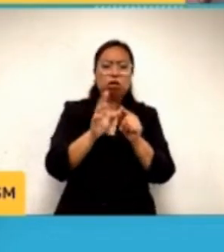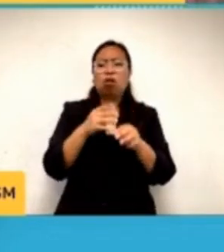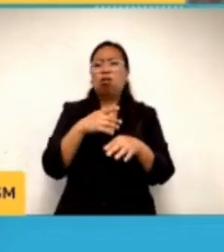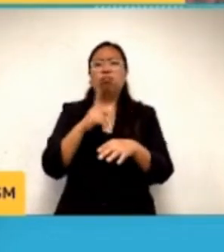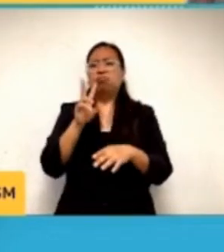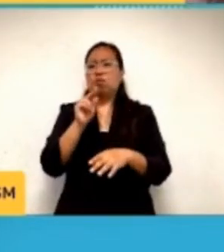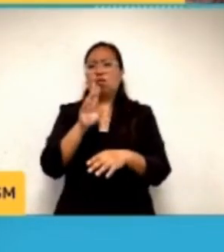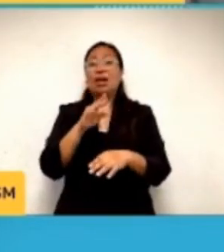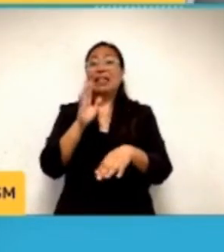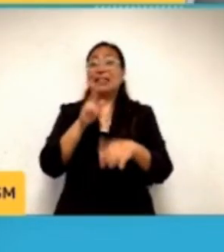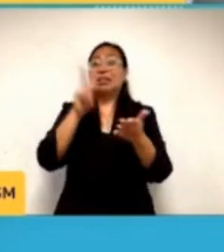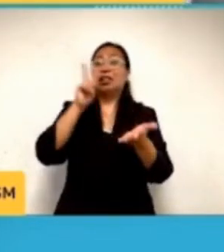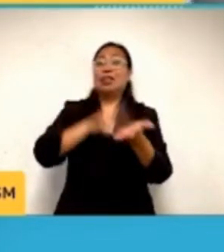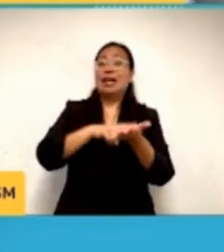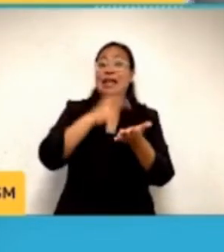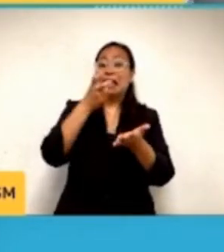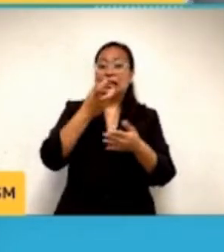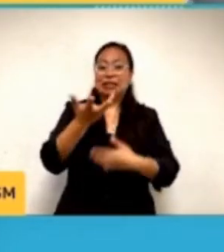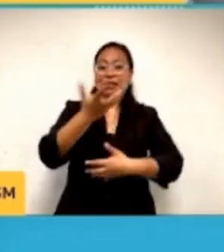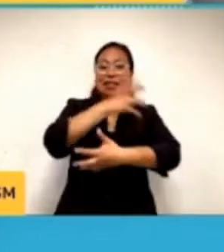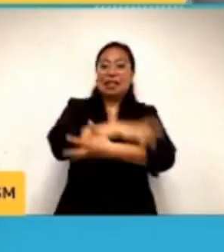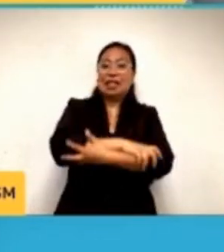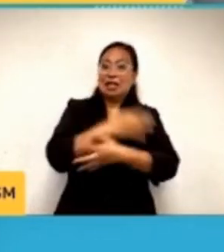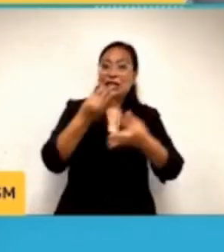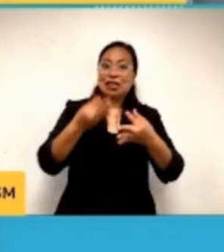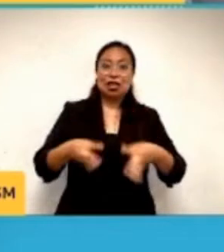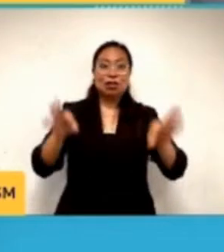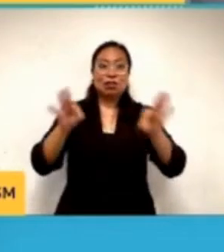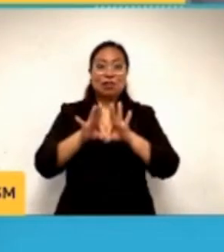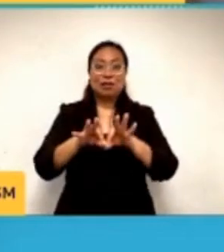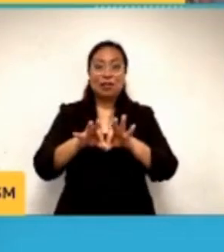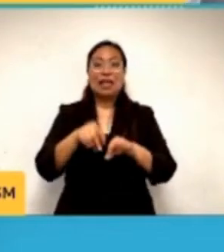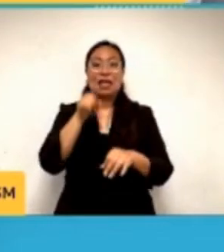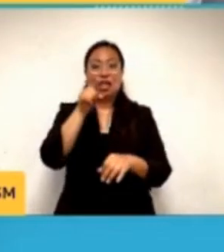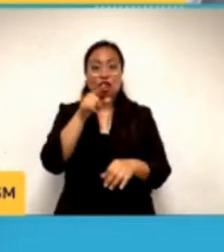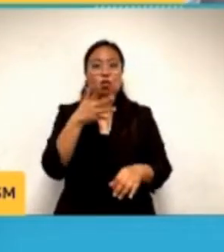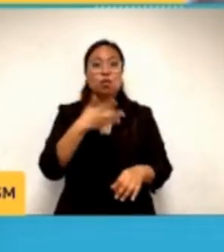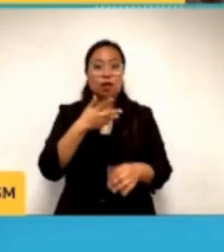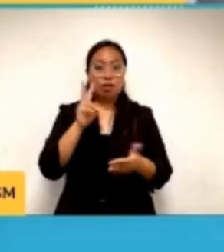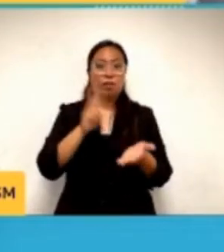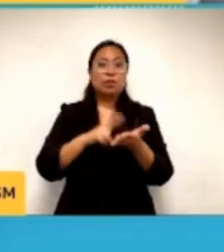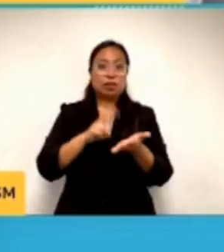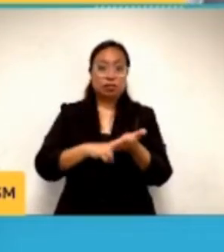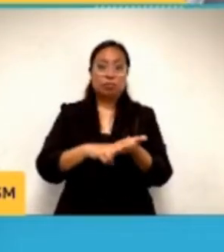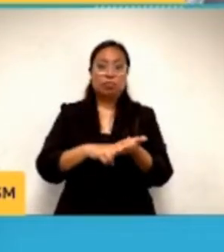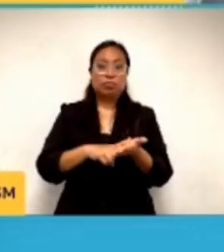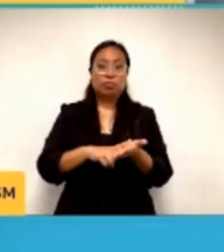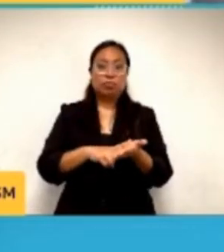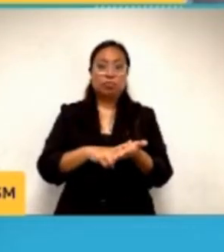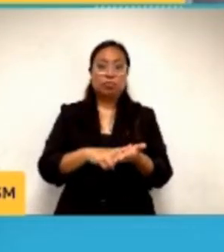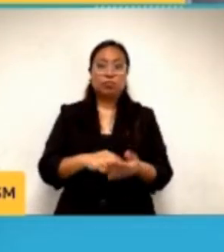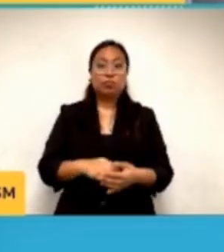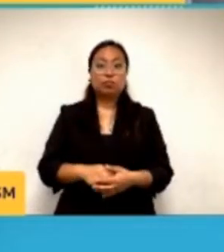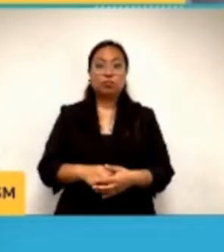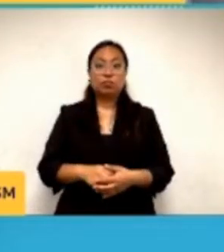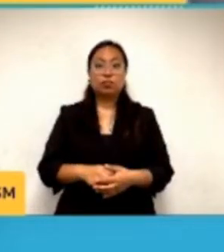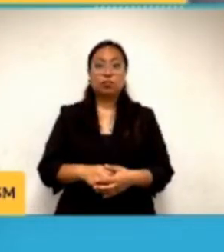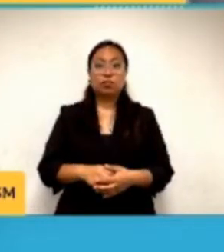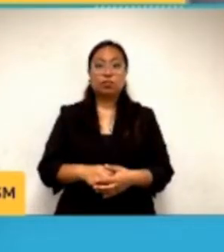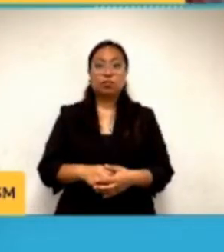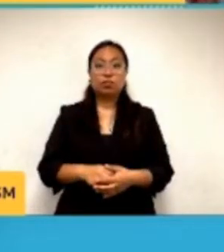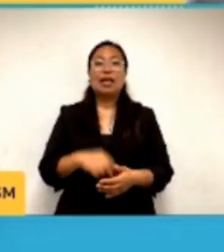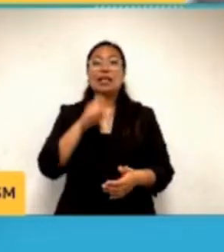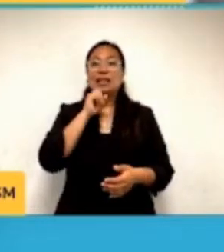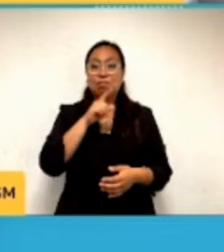significativa y que sea una red de contactos a quien tú le generas valor y que eventualmente te va a generar